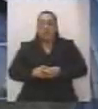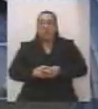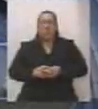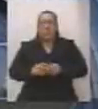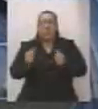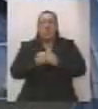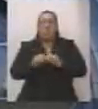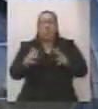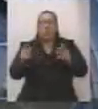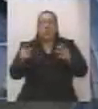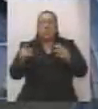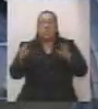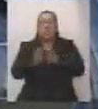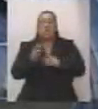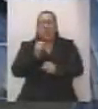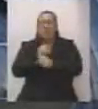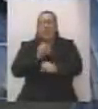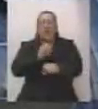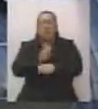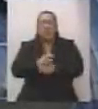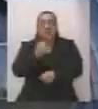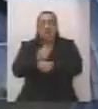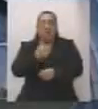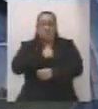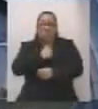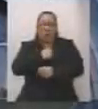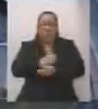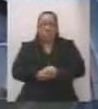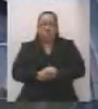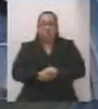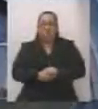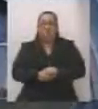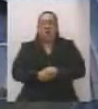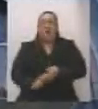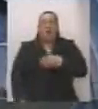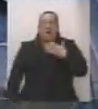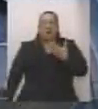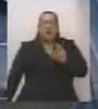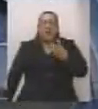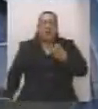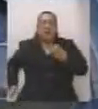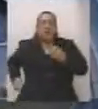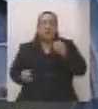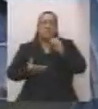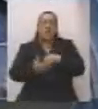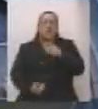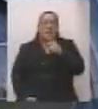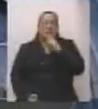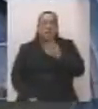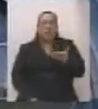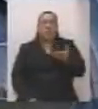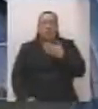desigualdad mediante la capacitación laboral por sí mismos. Hay que darles incentivos adicionales y ahí es